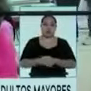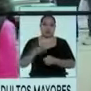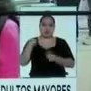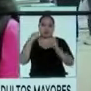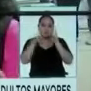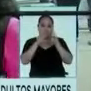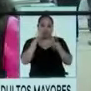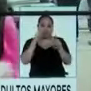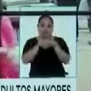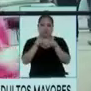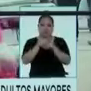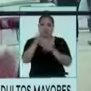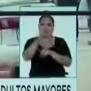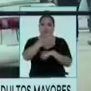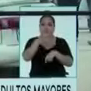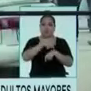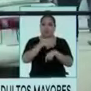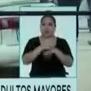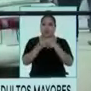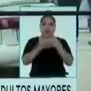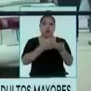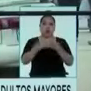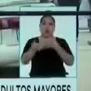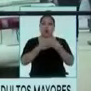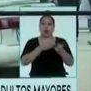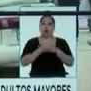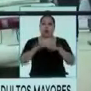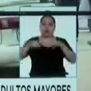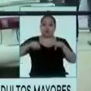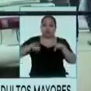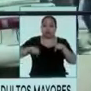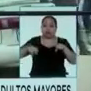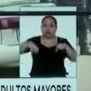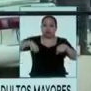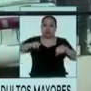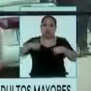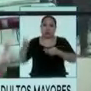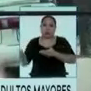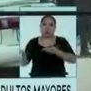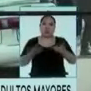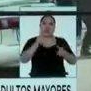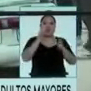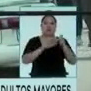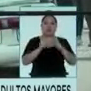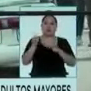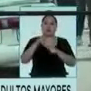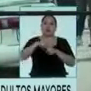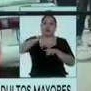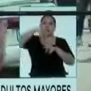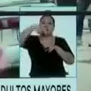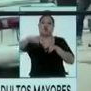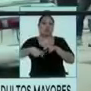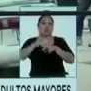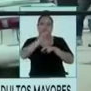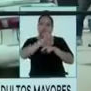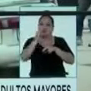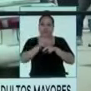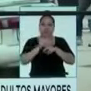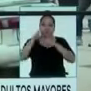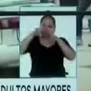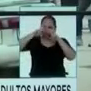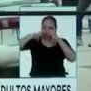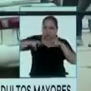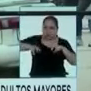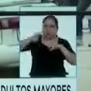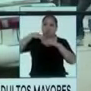800.000 dosis. En teoría debería ser para vacunar a 800.000 personas, si es que el otro mes vienen otras 800.000